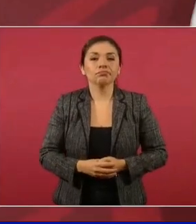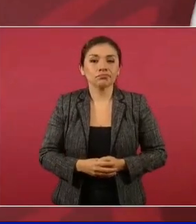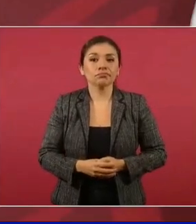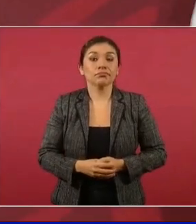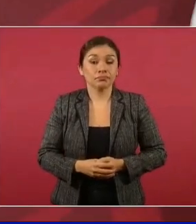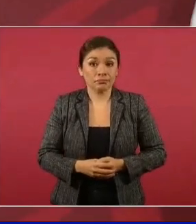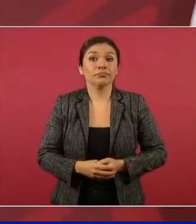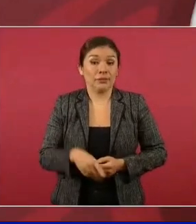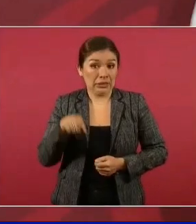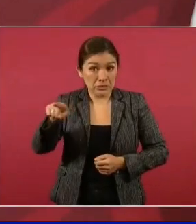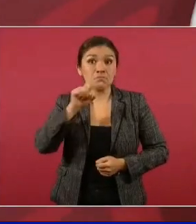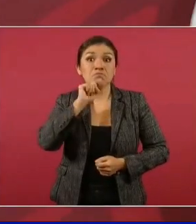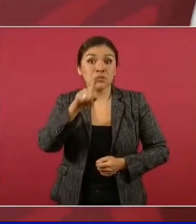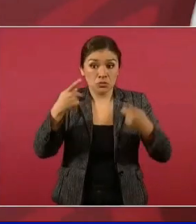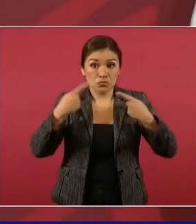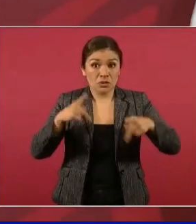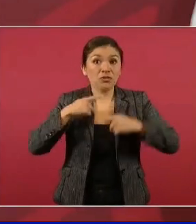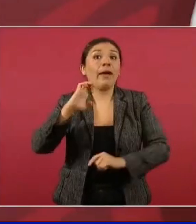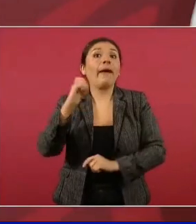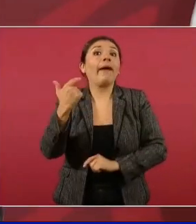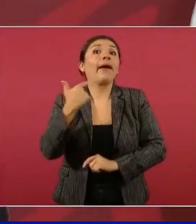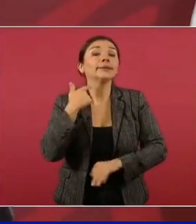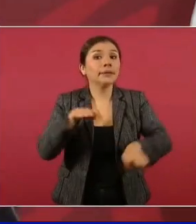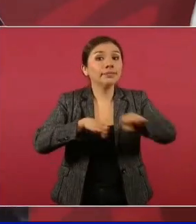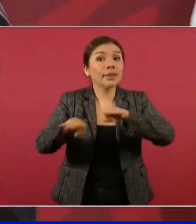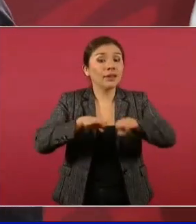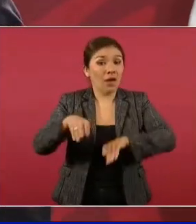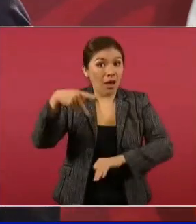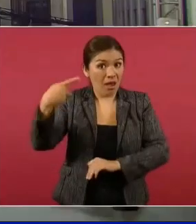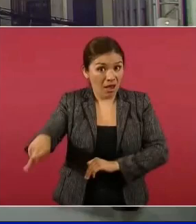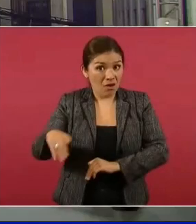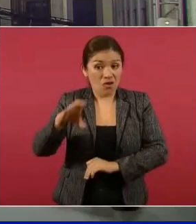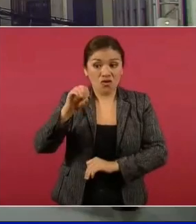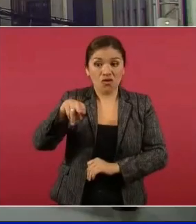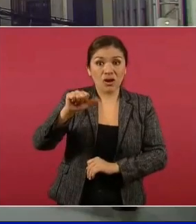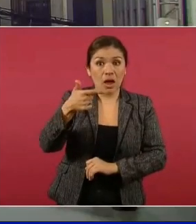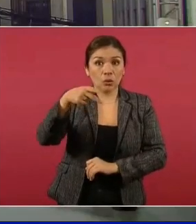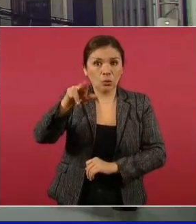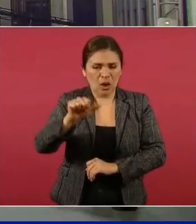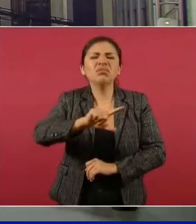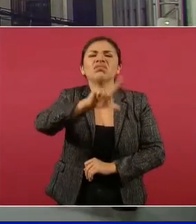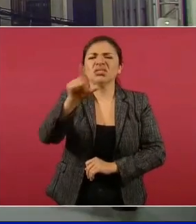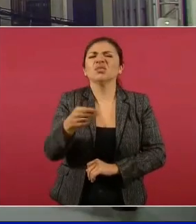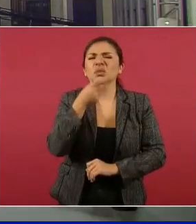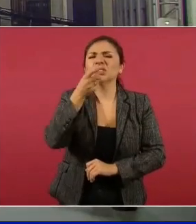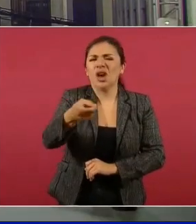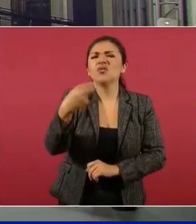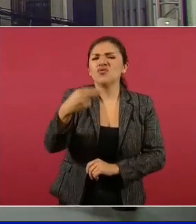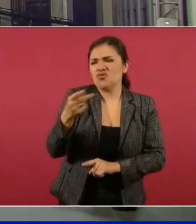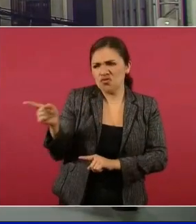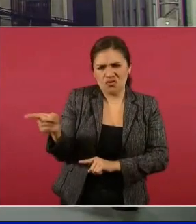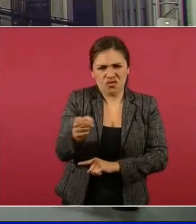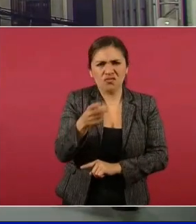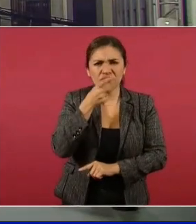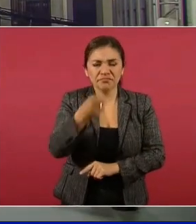Ex funcionario. ¿Quién fue? Por ahí les van a dar el nombre.